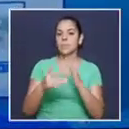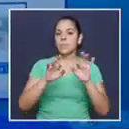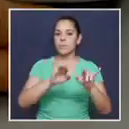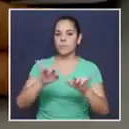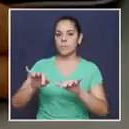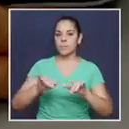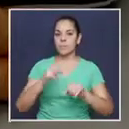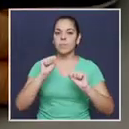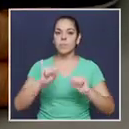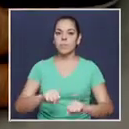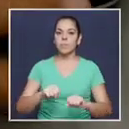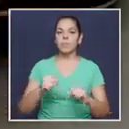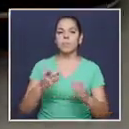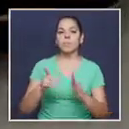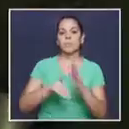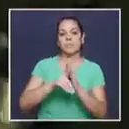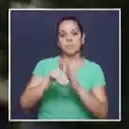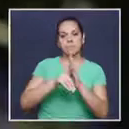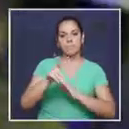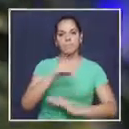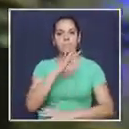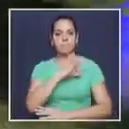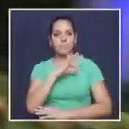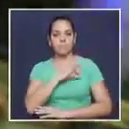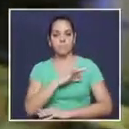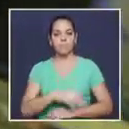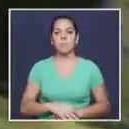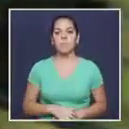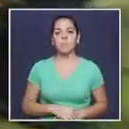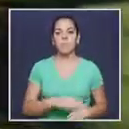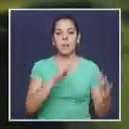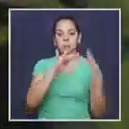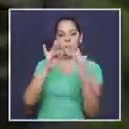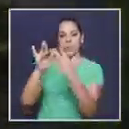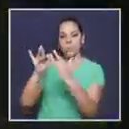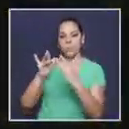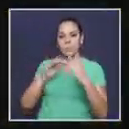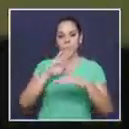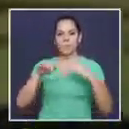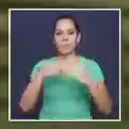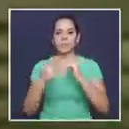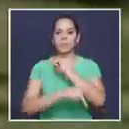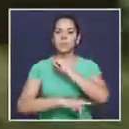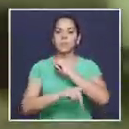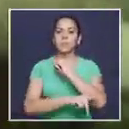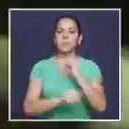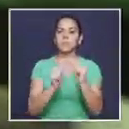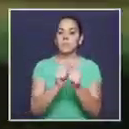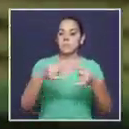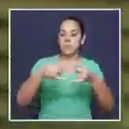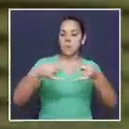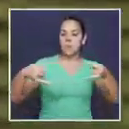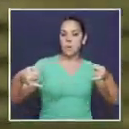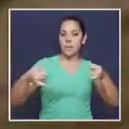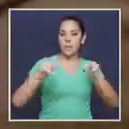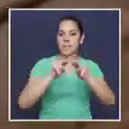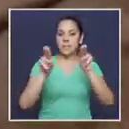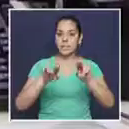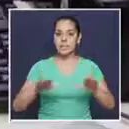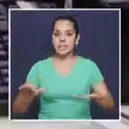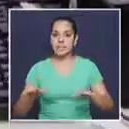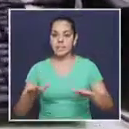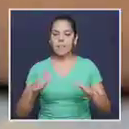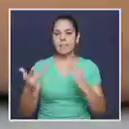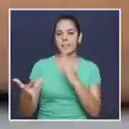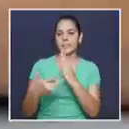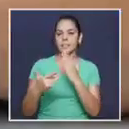su desarrollo y bienestar. Al conectar todo el país con fibra óptica, pondremos tecnología de punta en